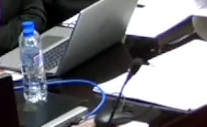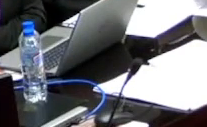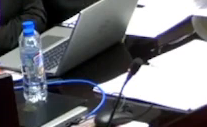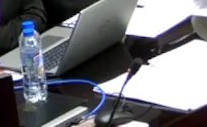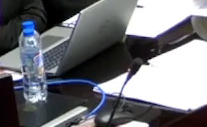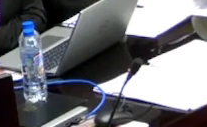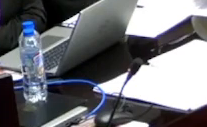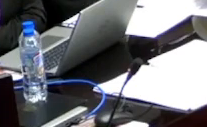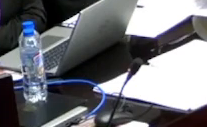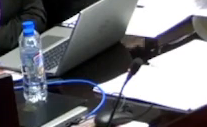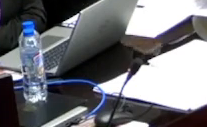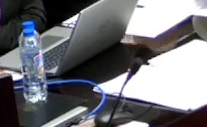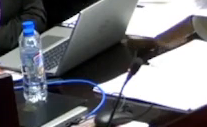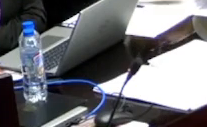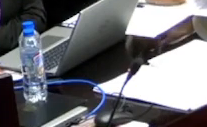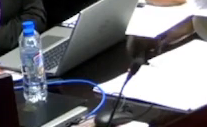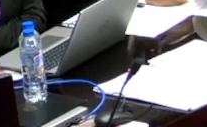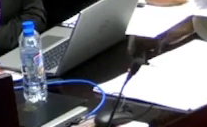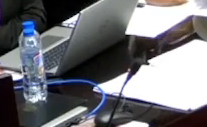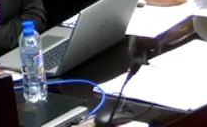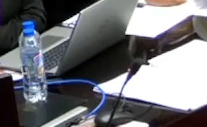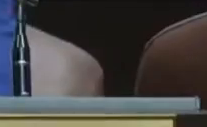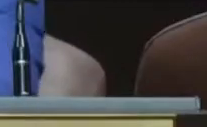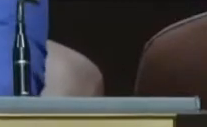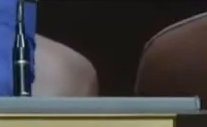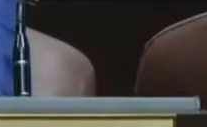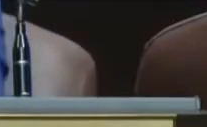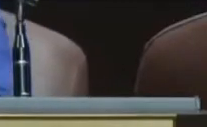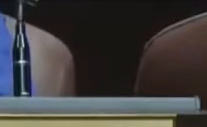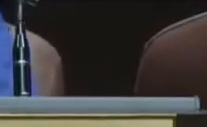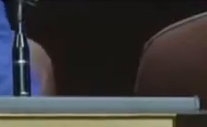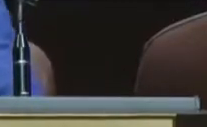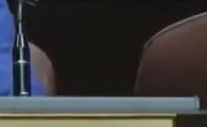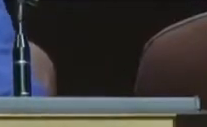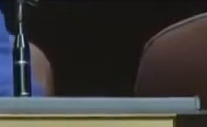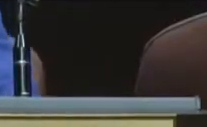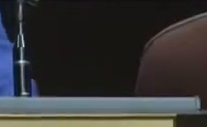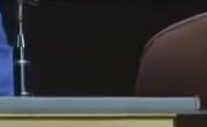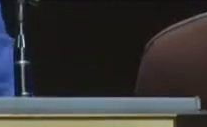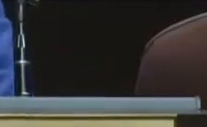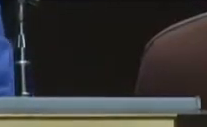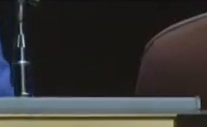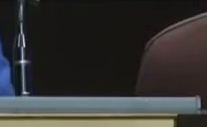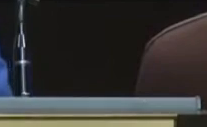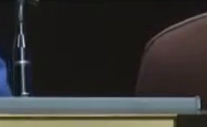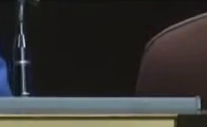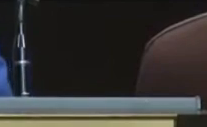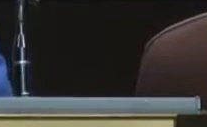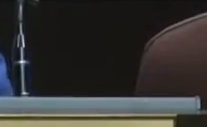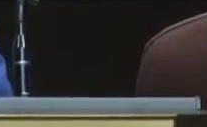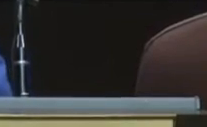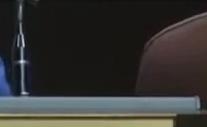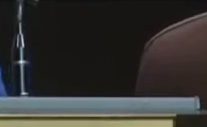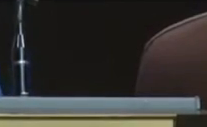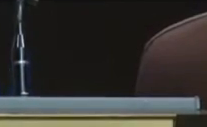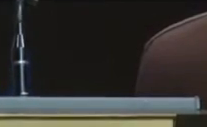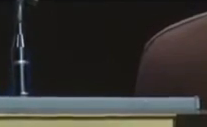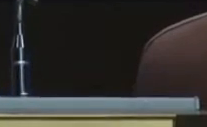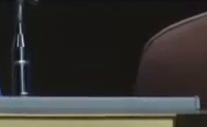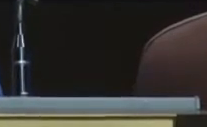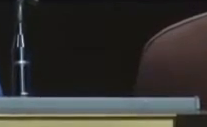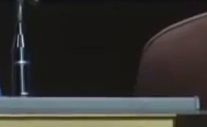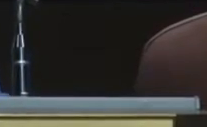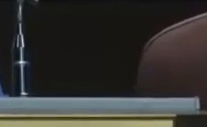Buenas tardes, honorable señor presidente, bufete directivo, colegas,